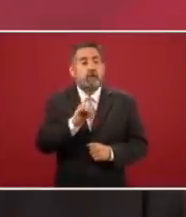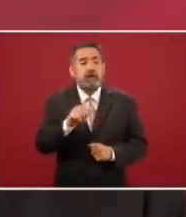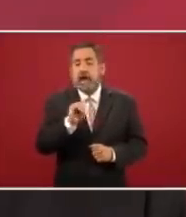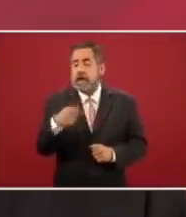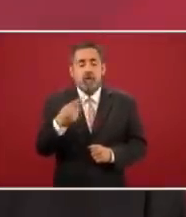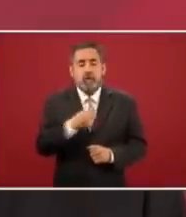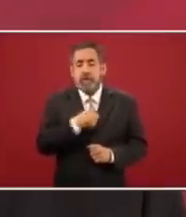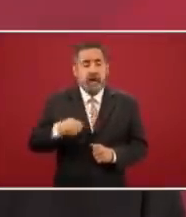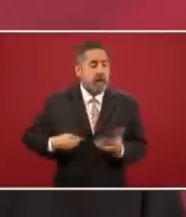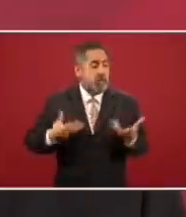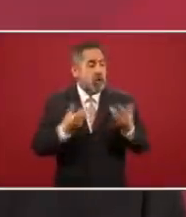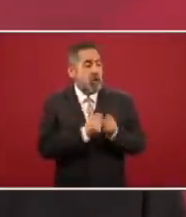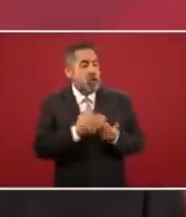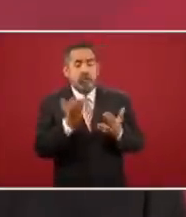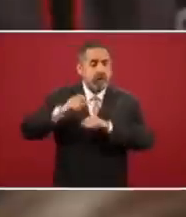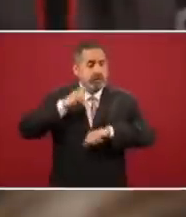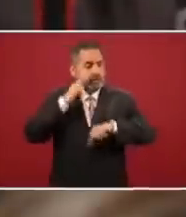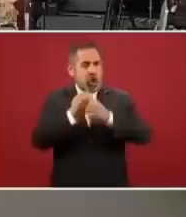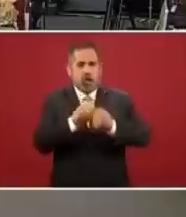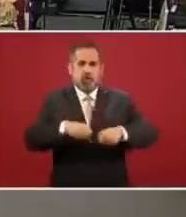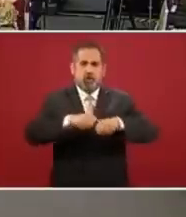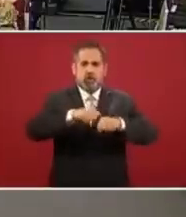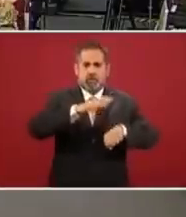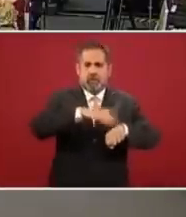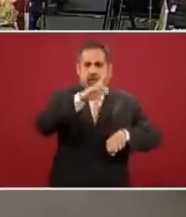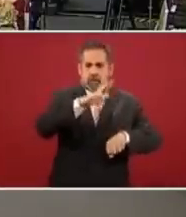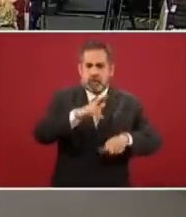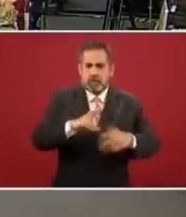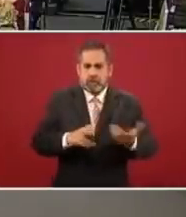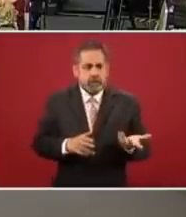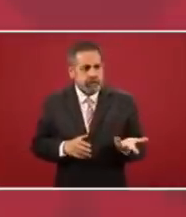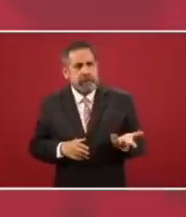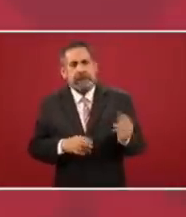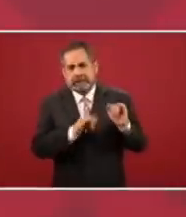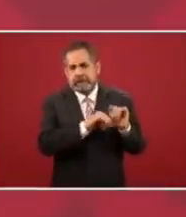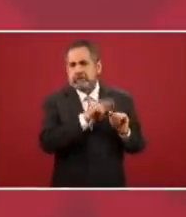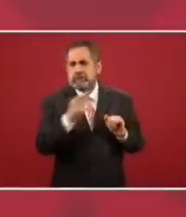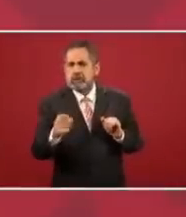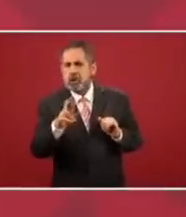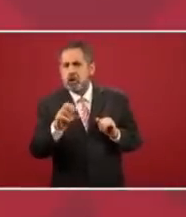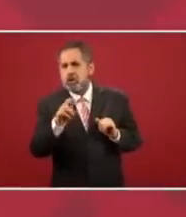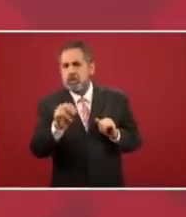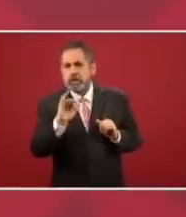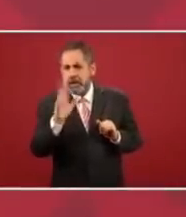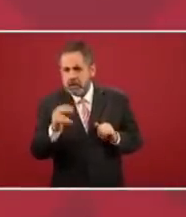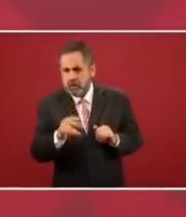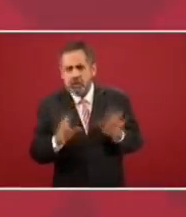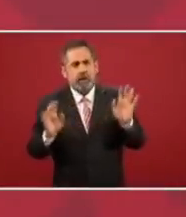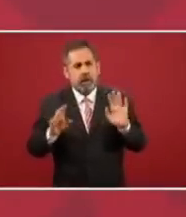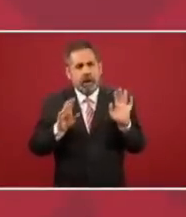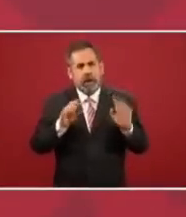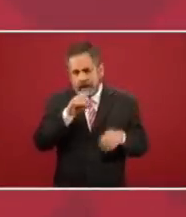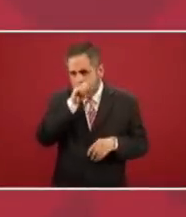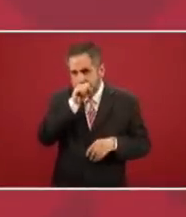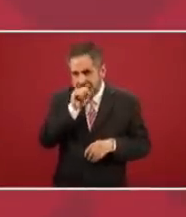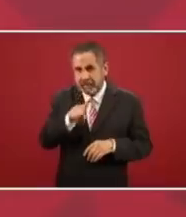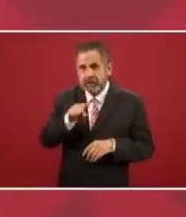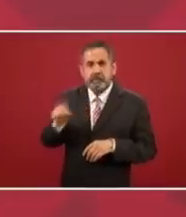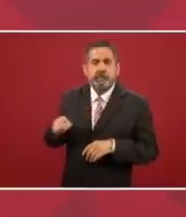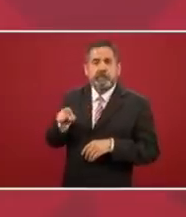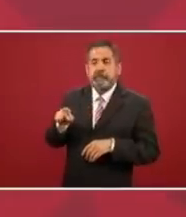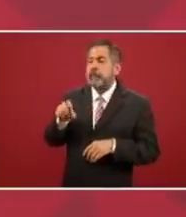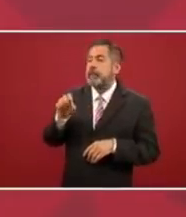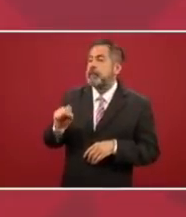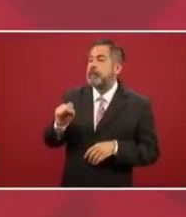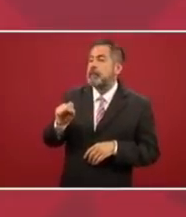miembro de esta empresa, pero él ya no está en eso y va a investigar la